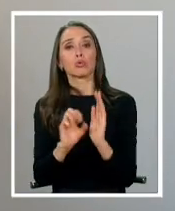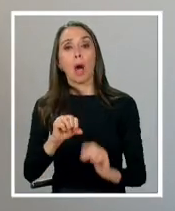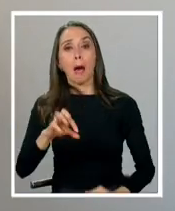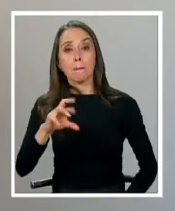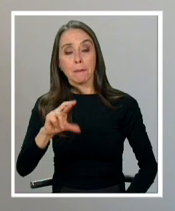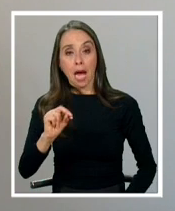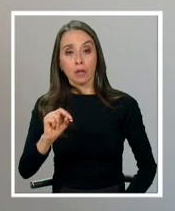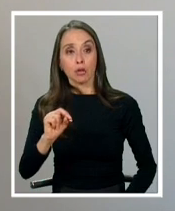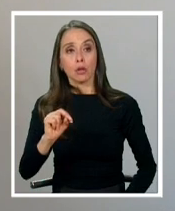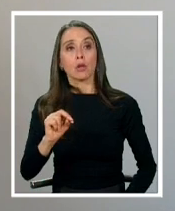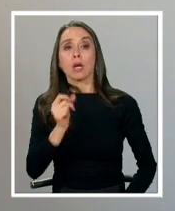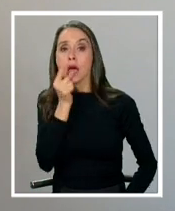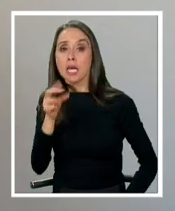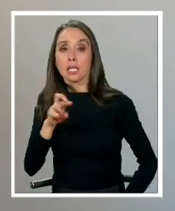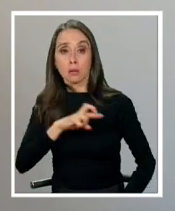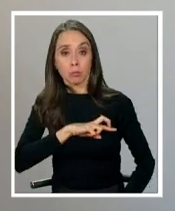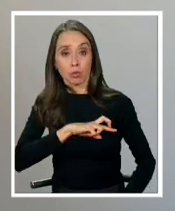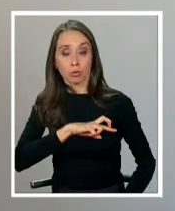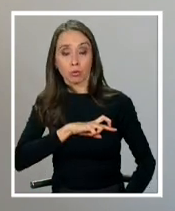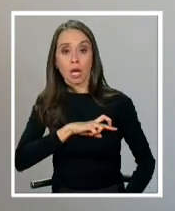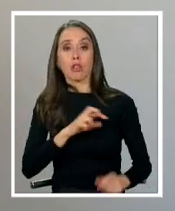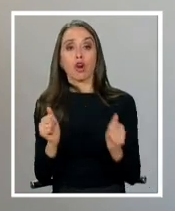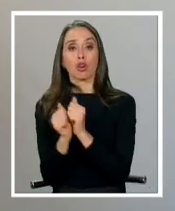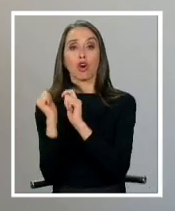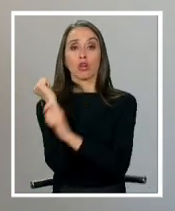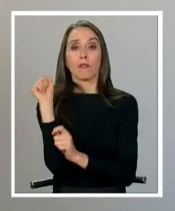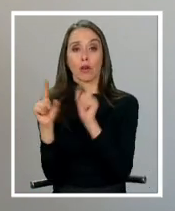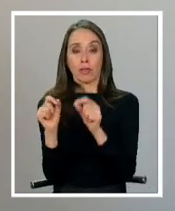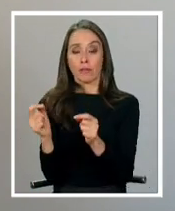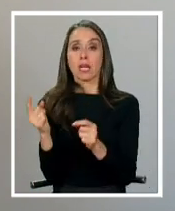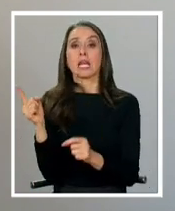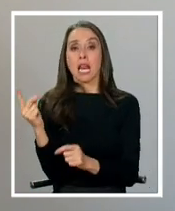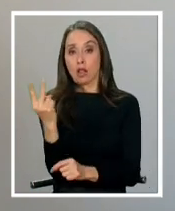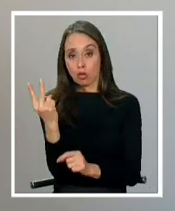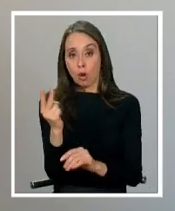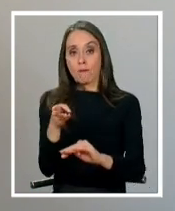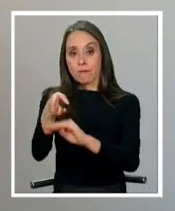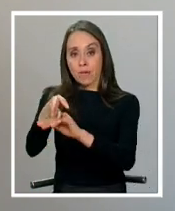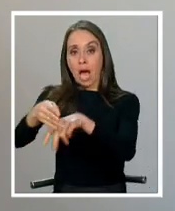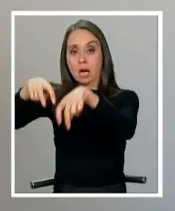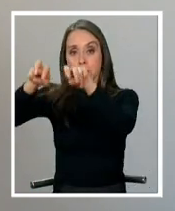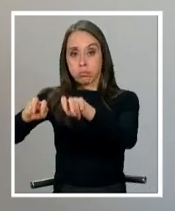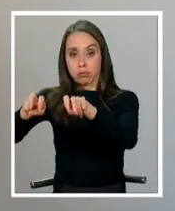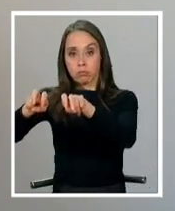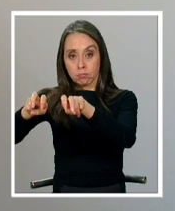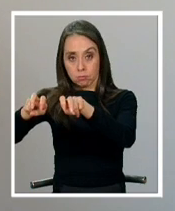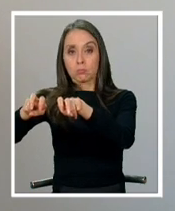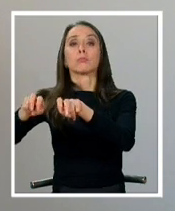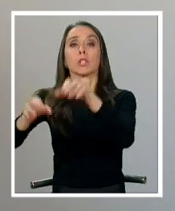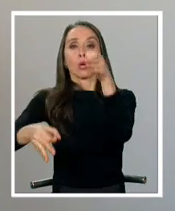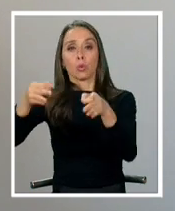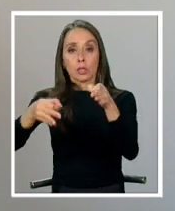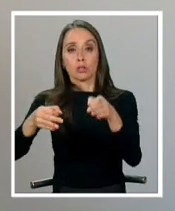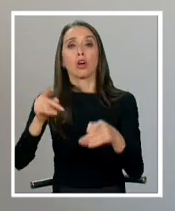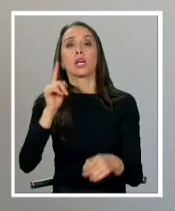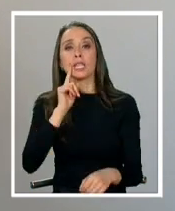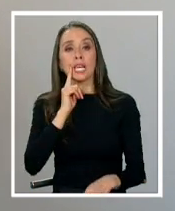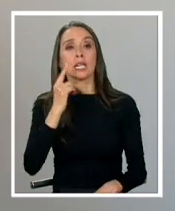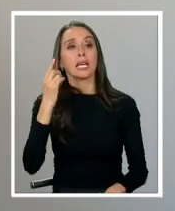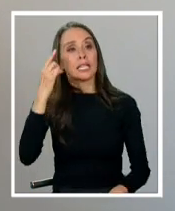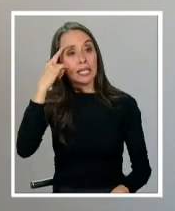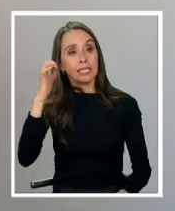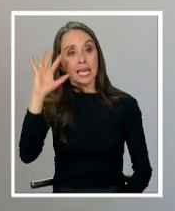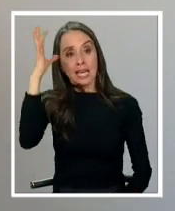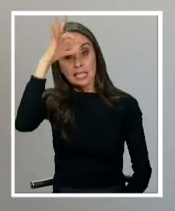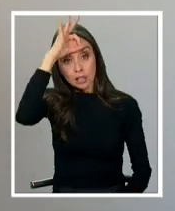contar con la presencia del imputado junto al defensor de manera personal en el juicio, así garantizar sus derechos como son la presunción de